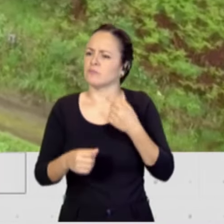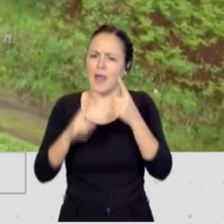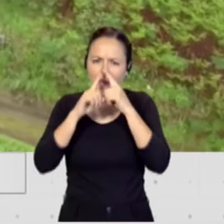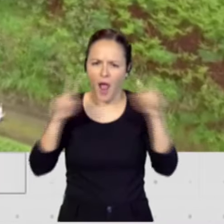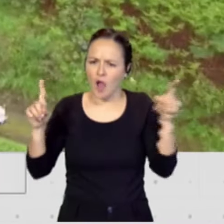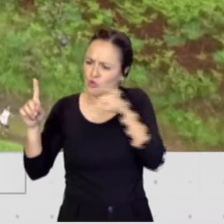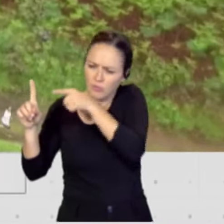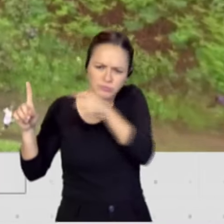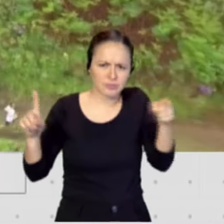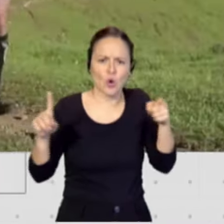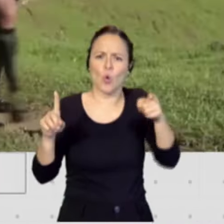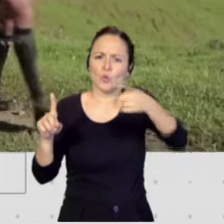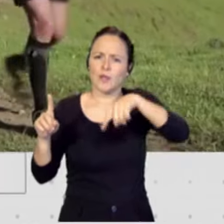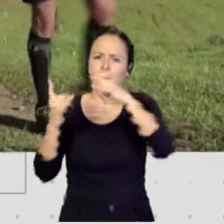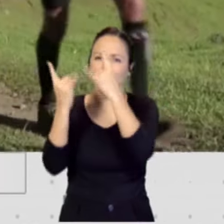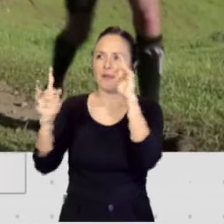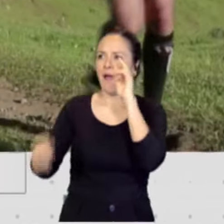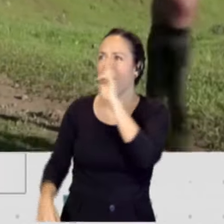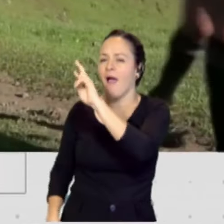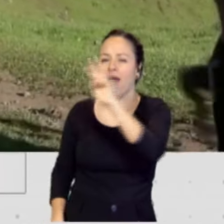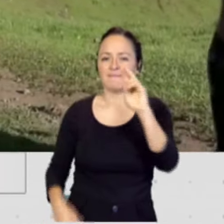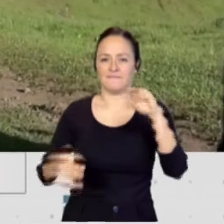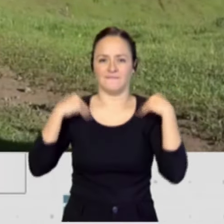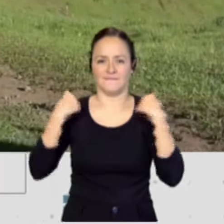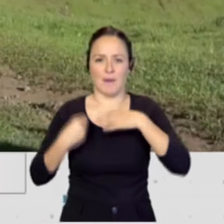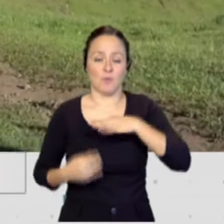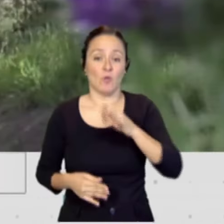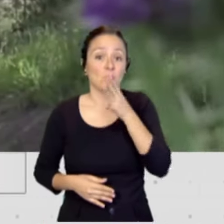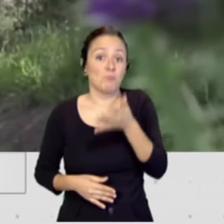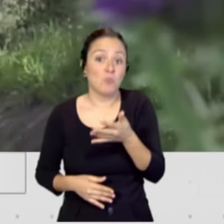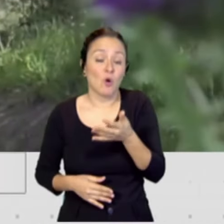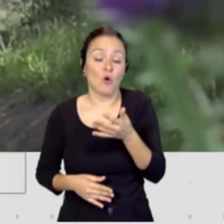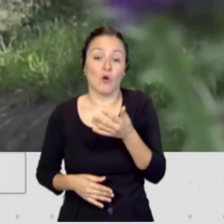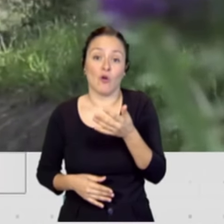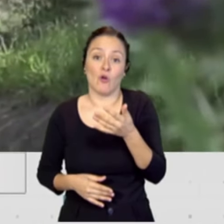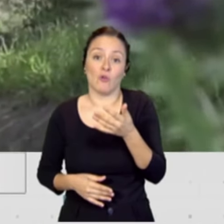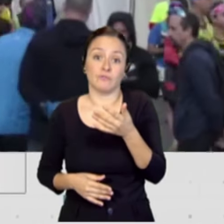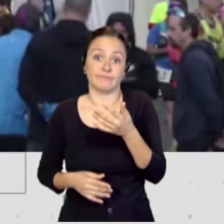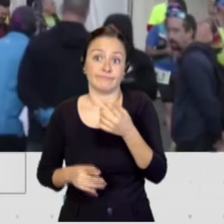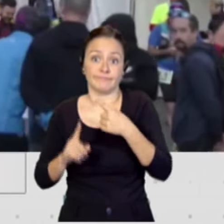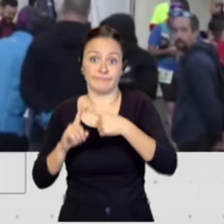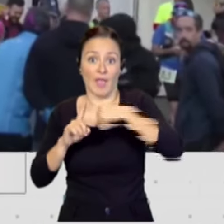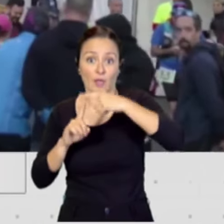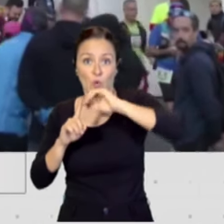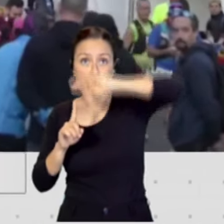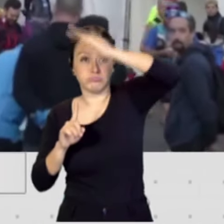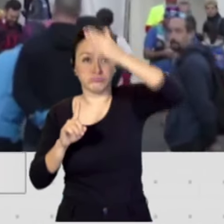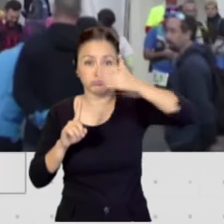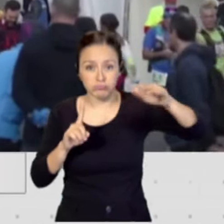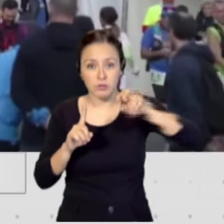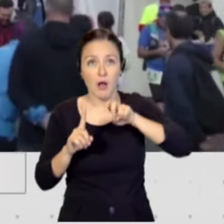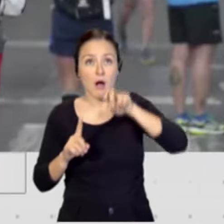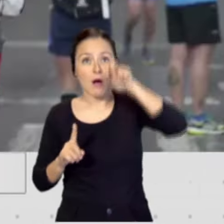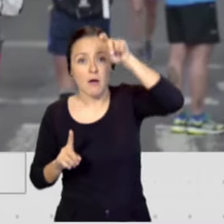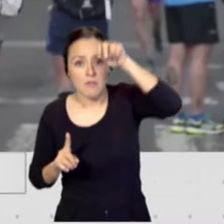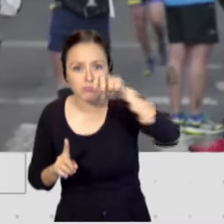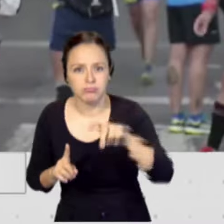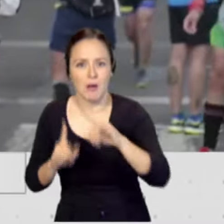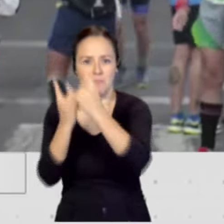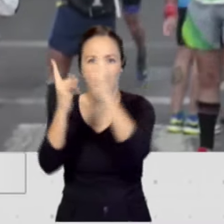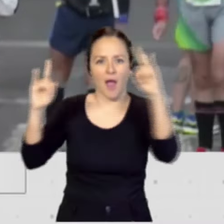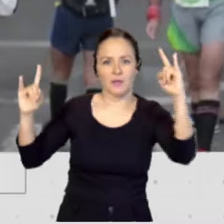año para poder disfrutar de estos paisajes porque cambia en diferentes alturas diferentes tipos de paisaje pero la verdad que es una